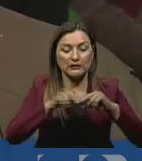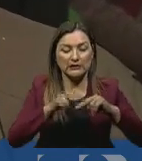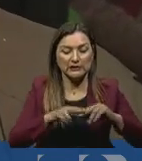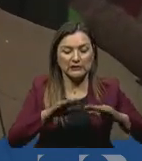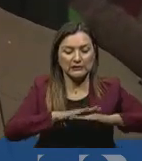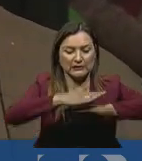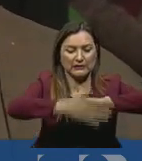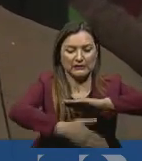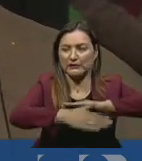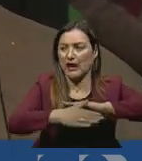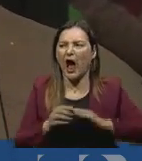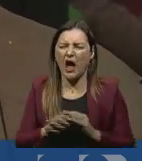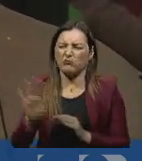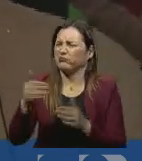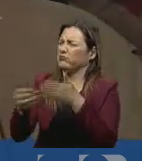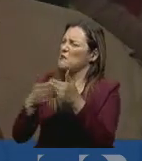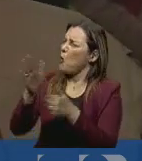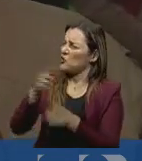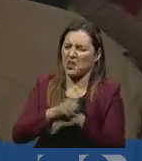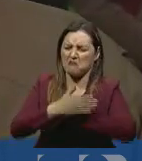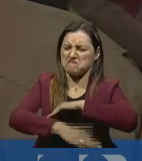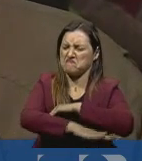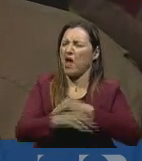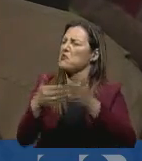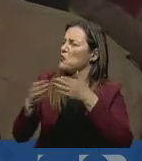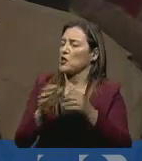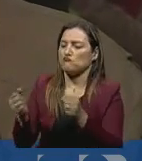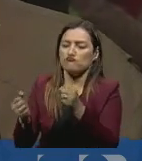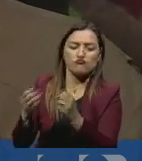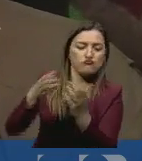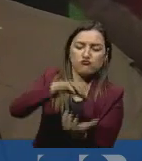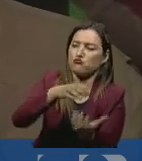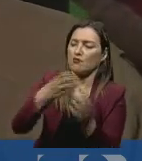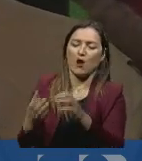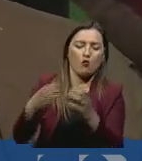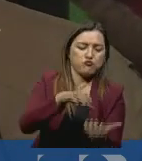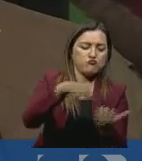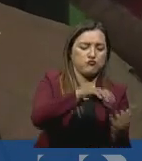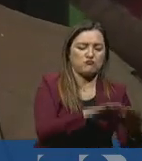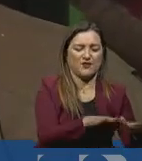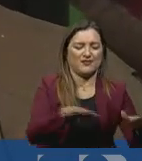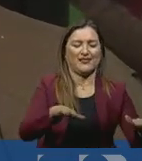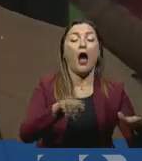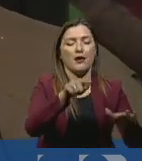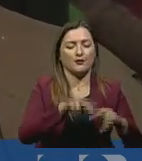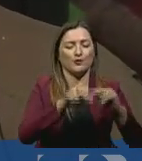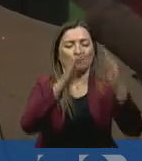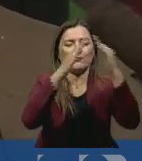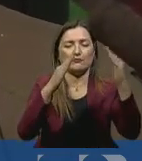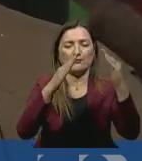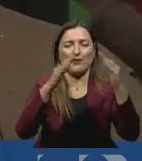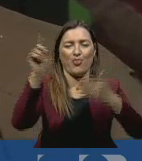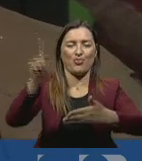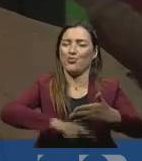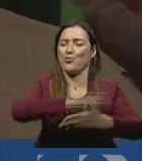este está categorizado ya como quebrada no habrá el lugar a duda de que eso no se puede hacer entonces creo que es una herramienta que